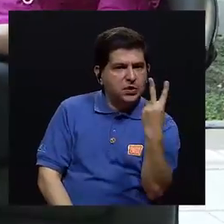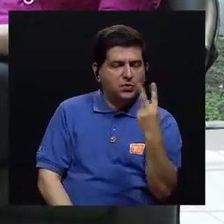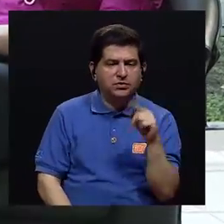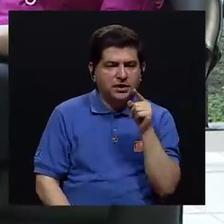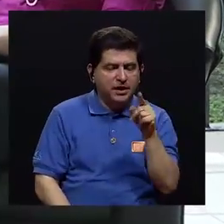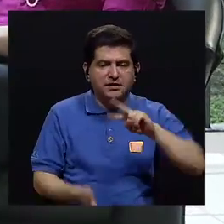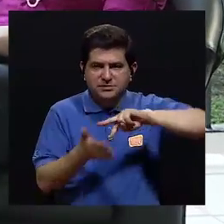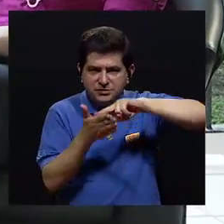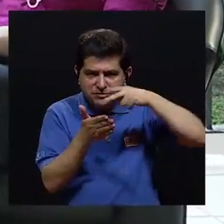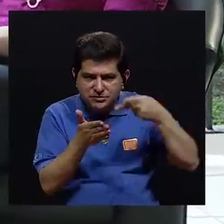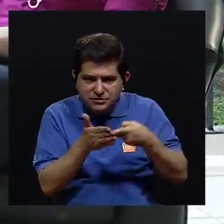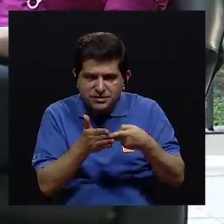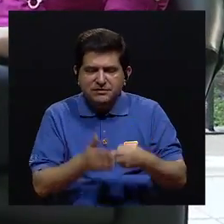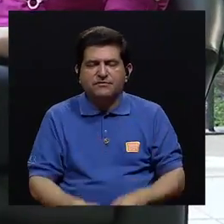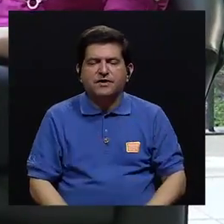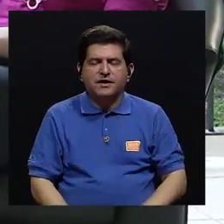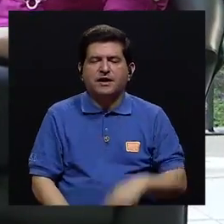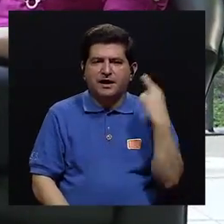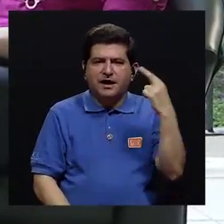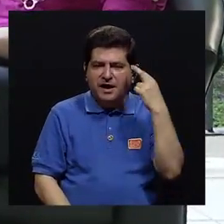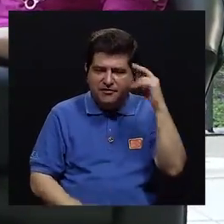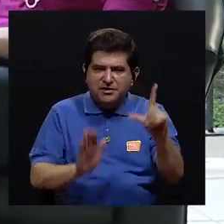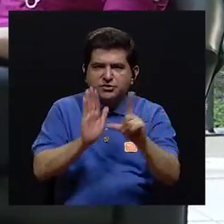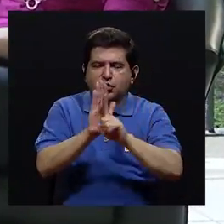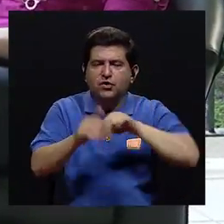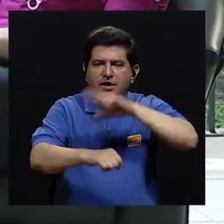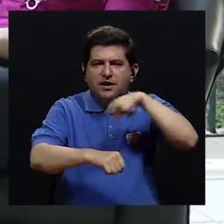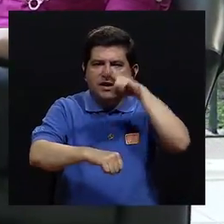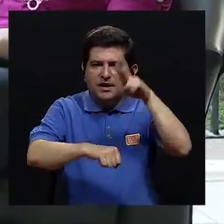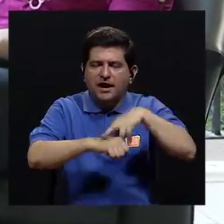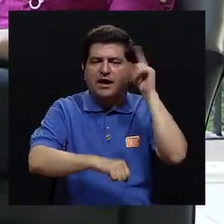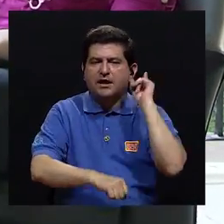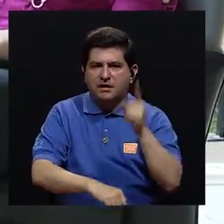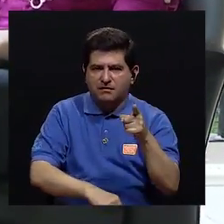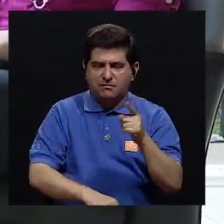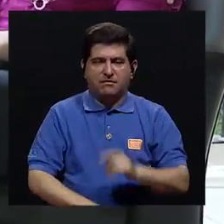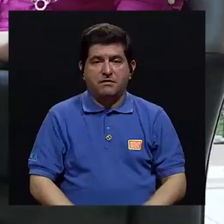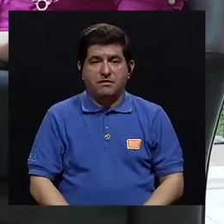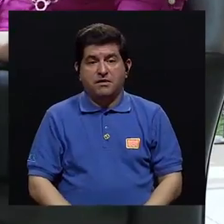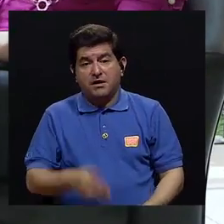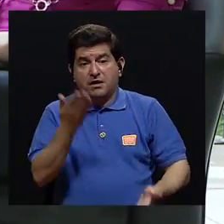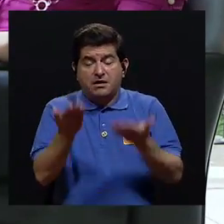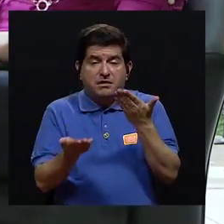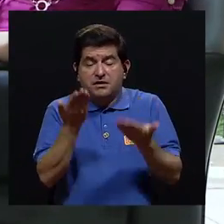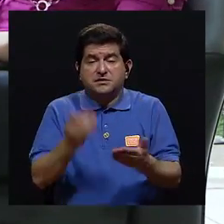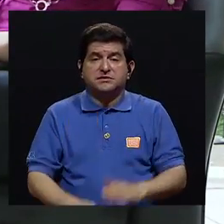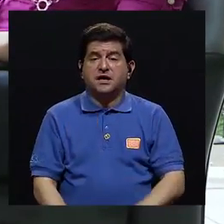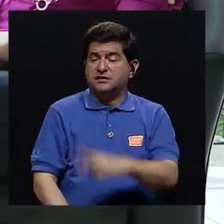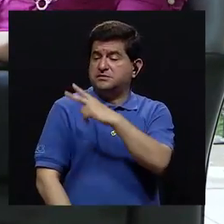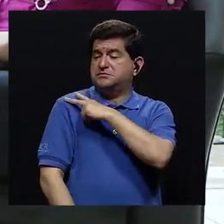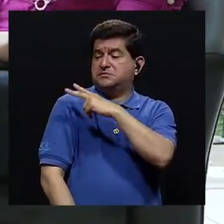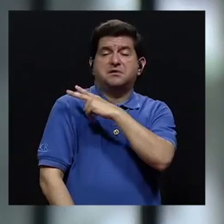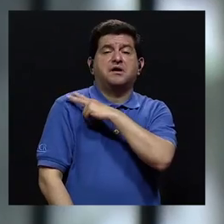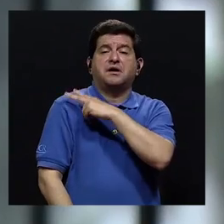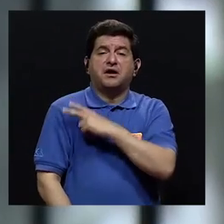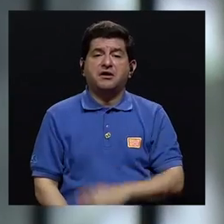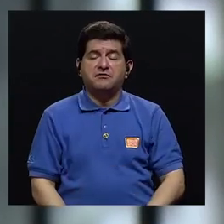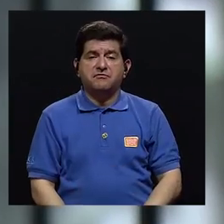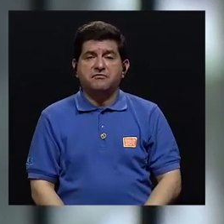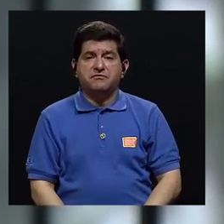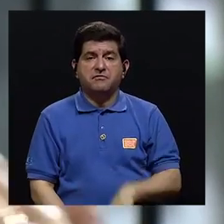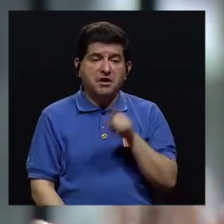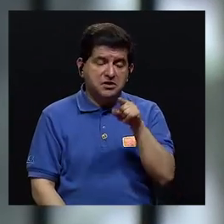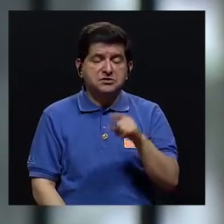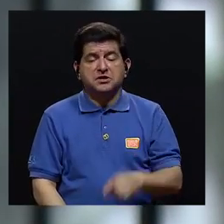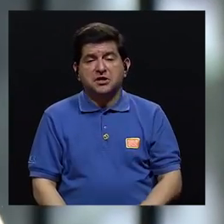si esto obedece a una ley de la República, porque habrá patronos que